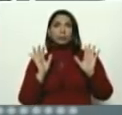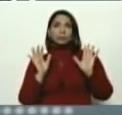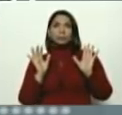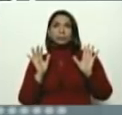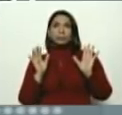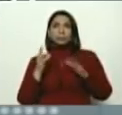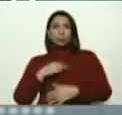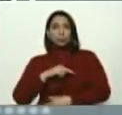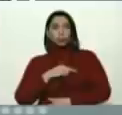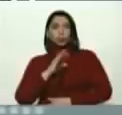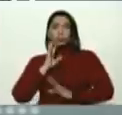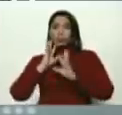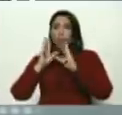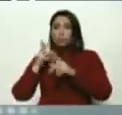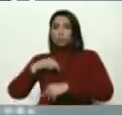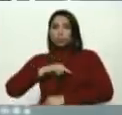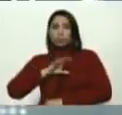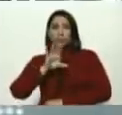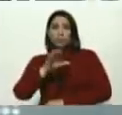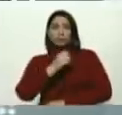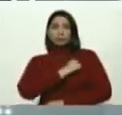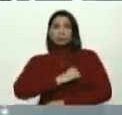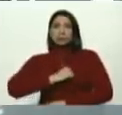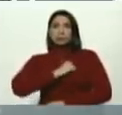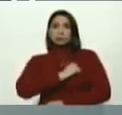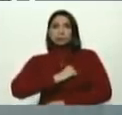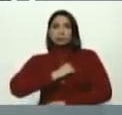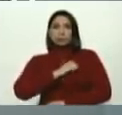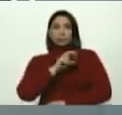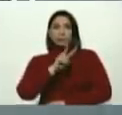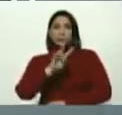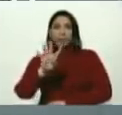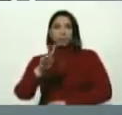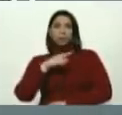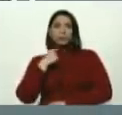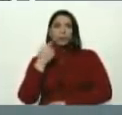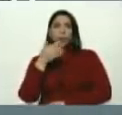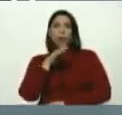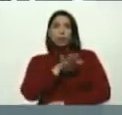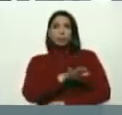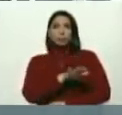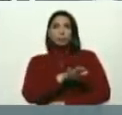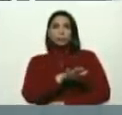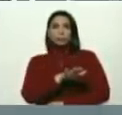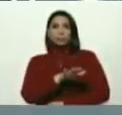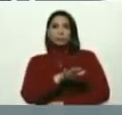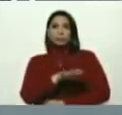hemos registrado ya en nuestro país, lamentablemente, 24 fallecidos, presidente.